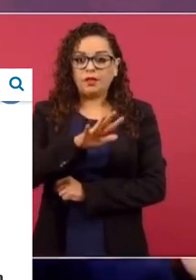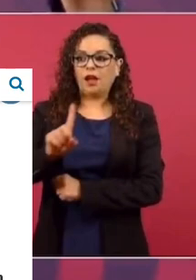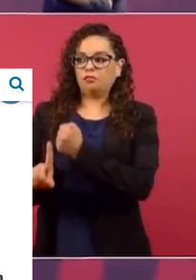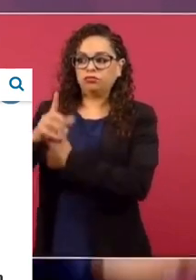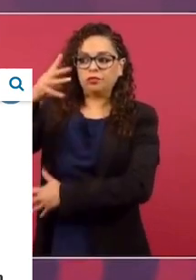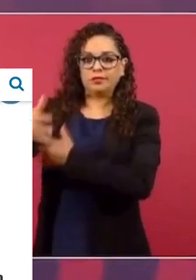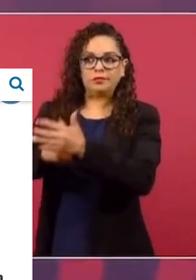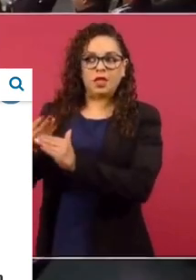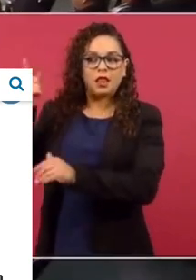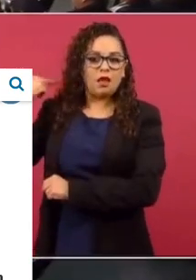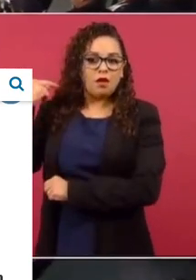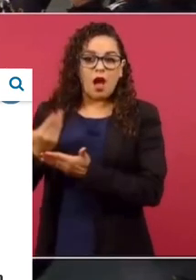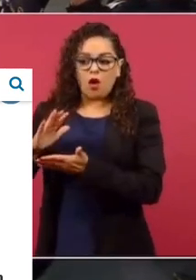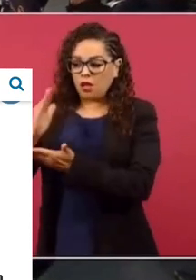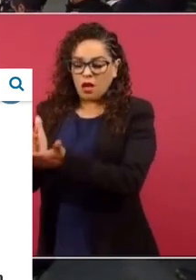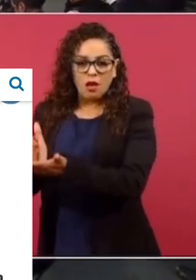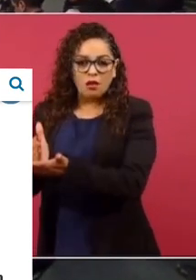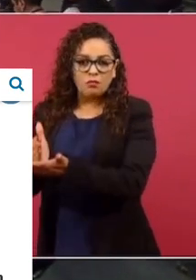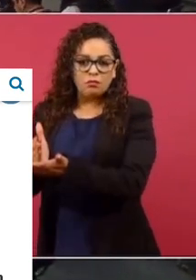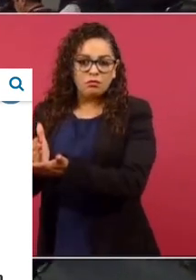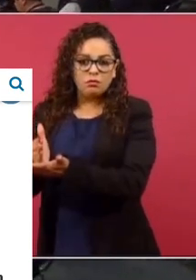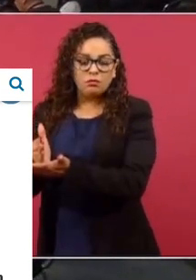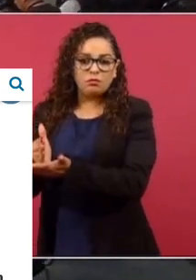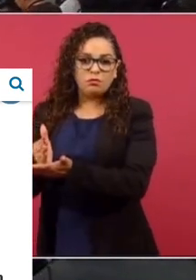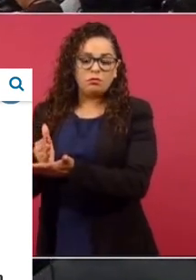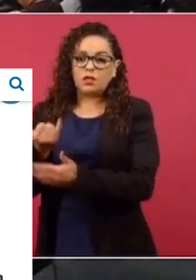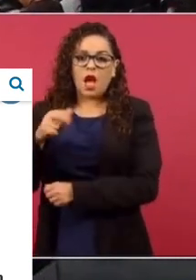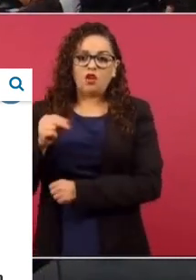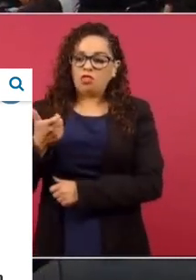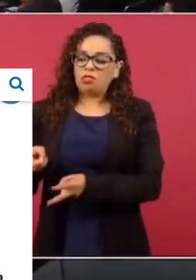como eso ya se terminó, pues no dejan de haber